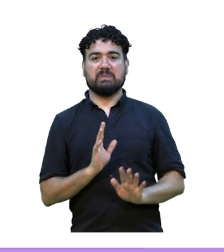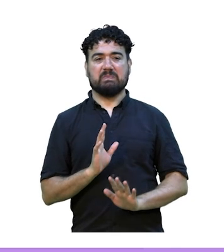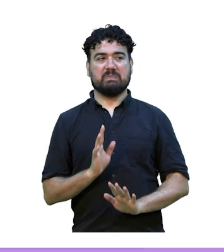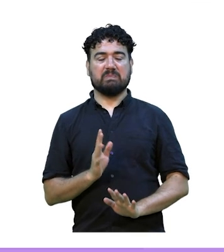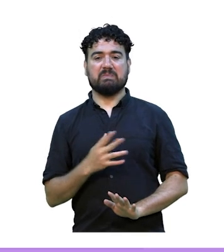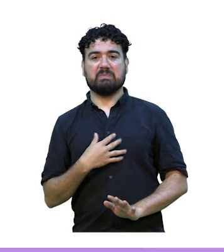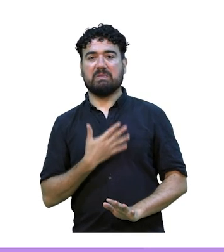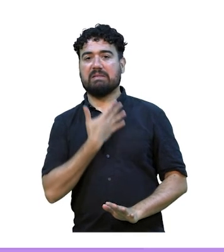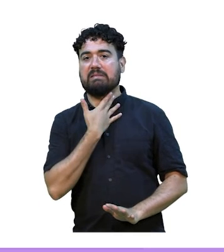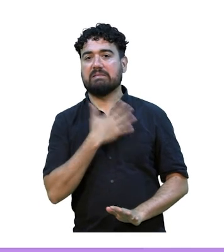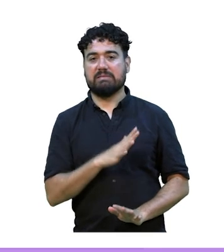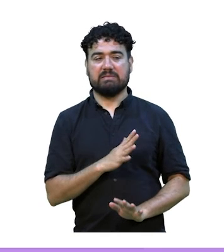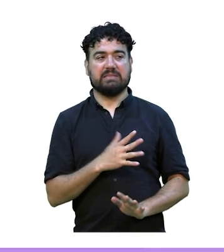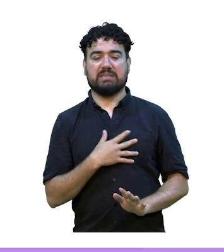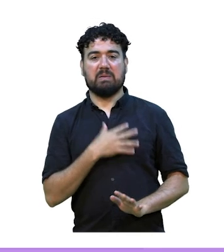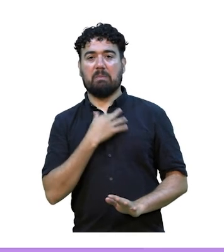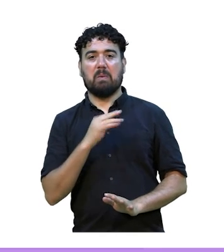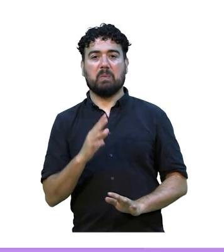son